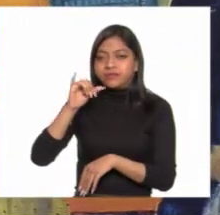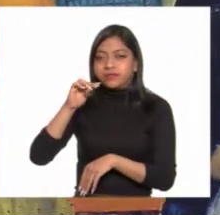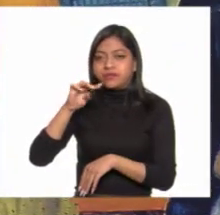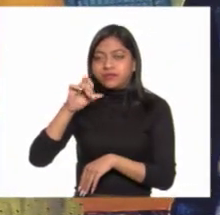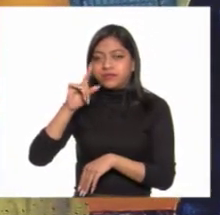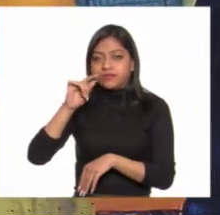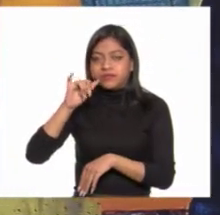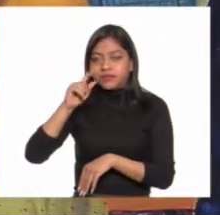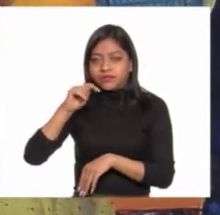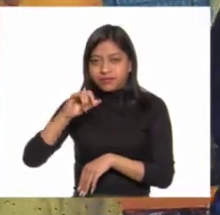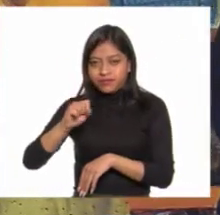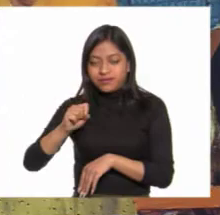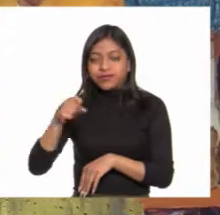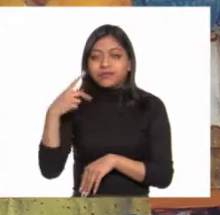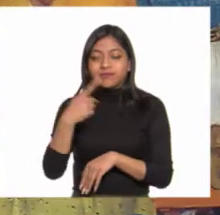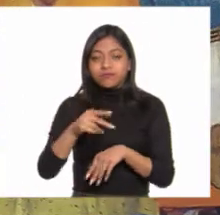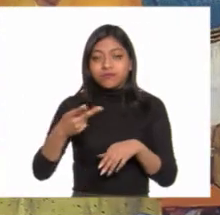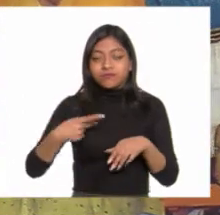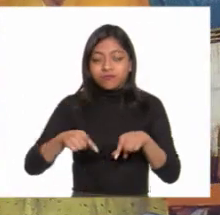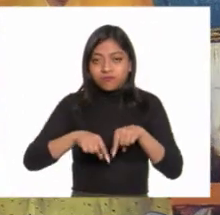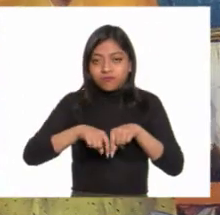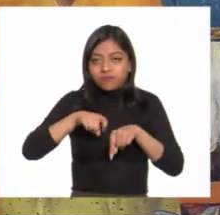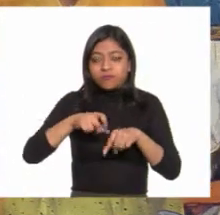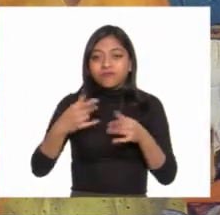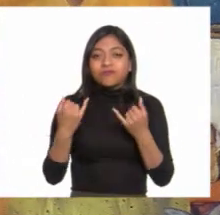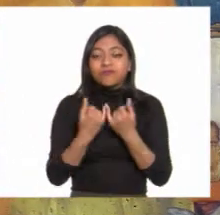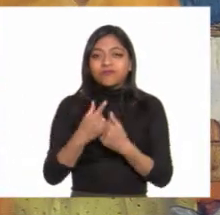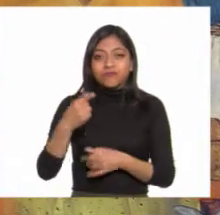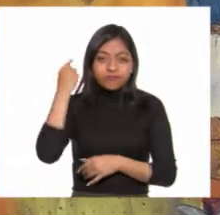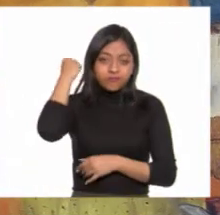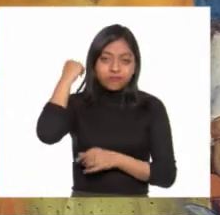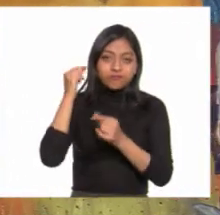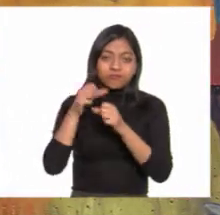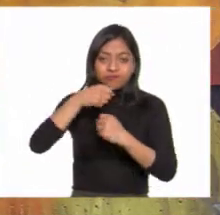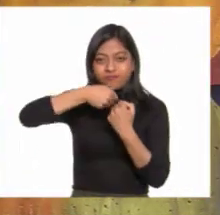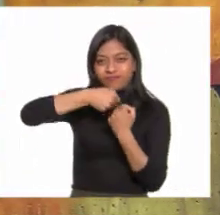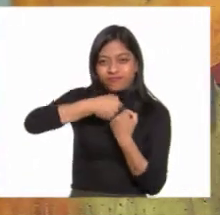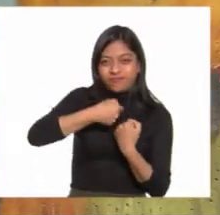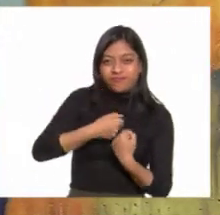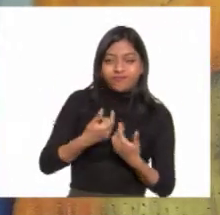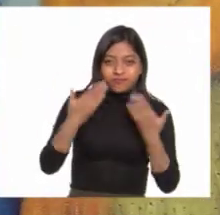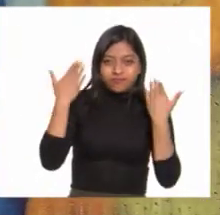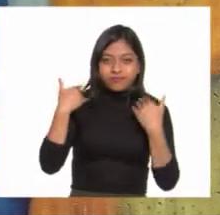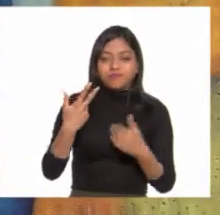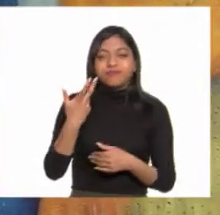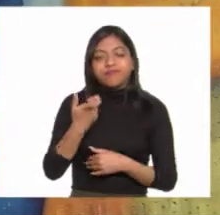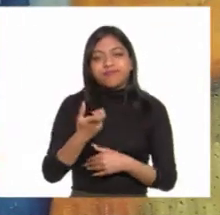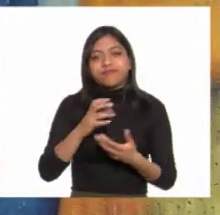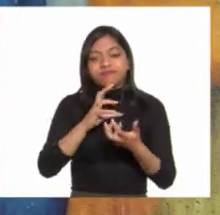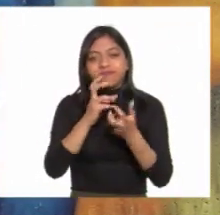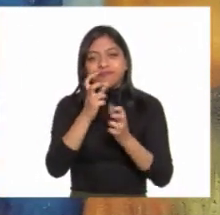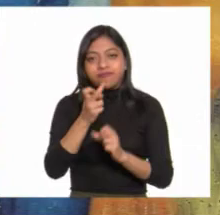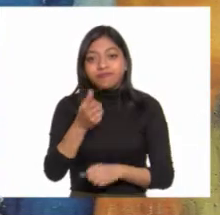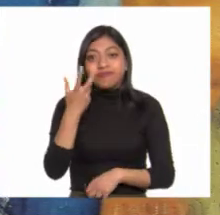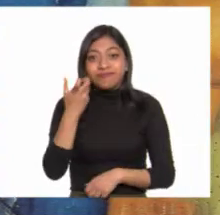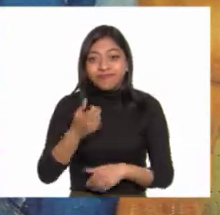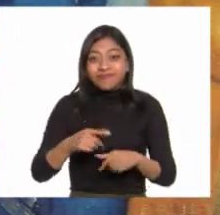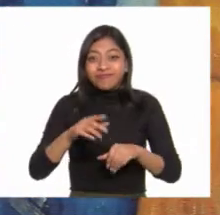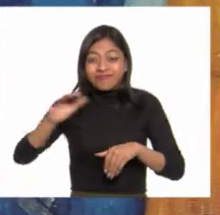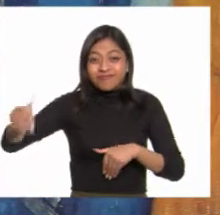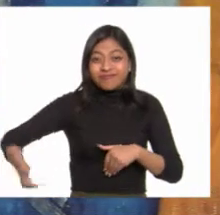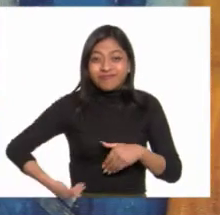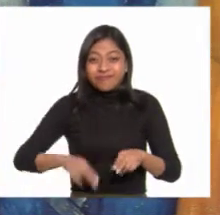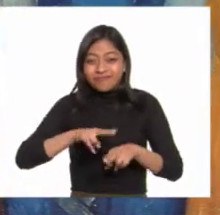más corta que la otra y que su espina dorsal se deformara. El accidente, lógicamente, agravó su condición